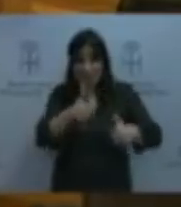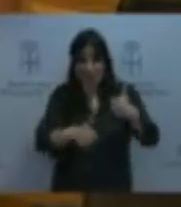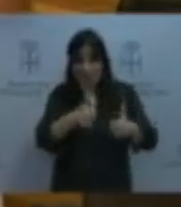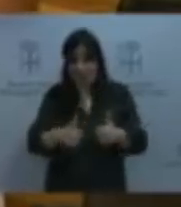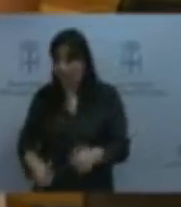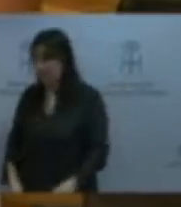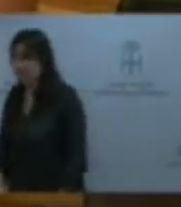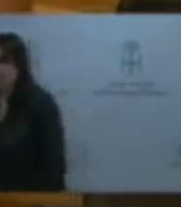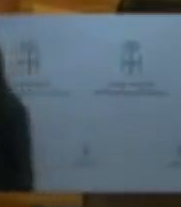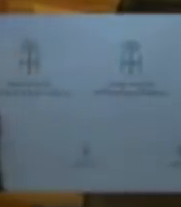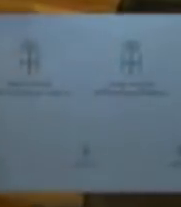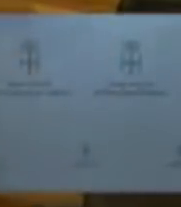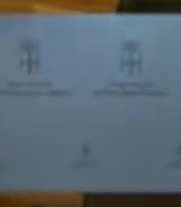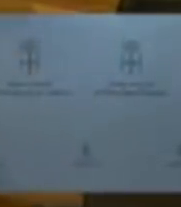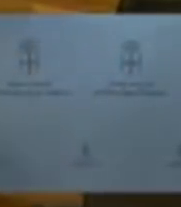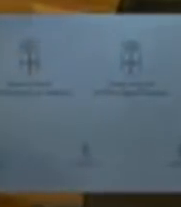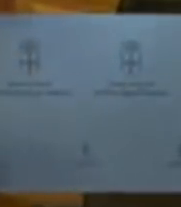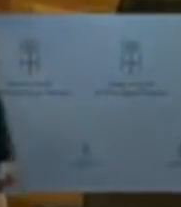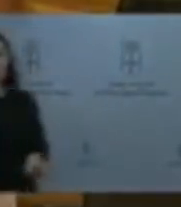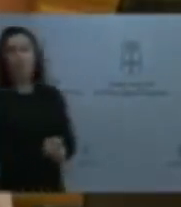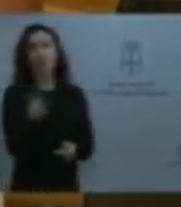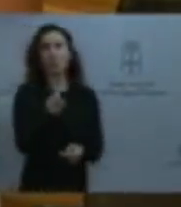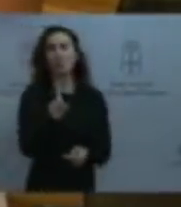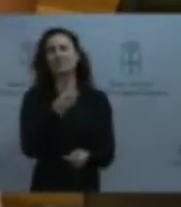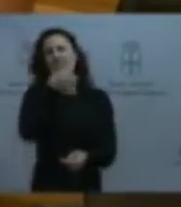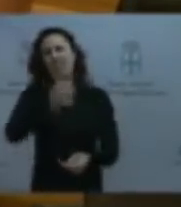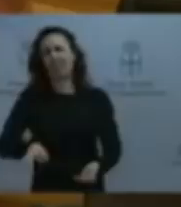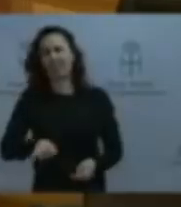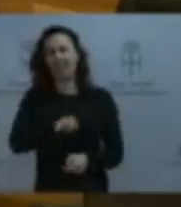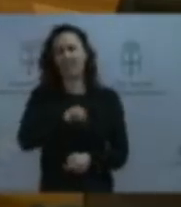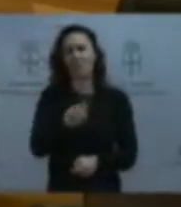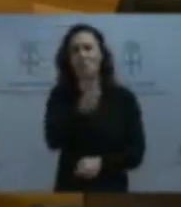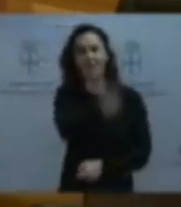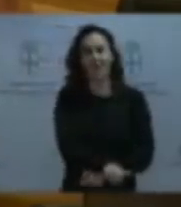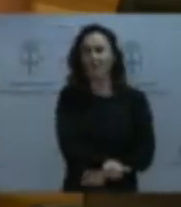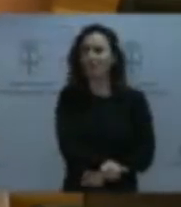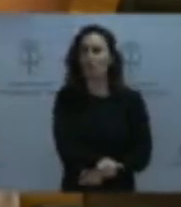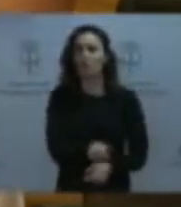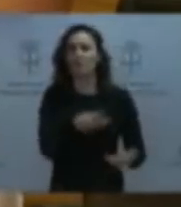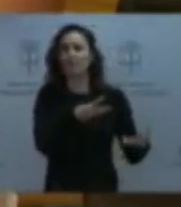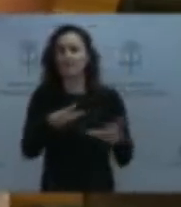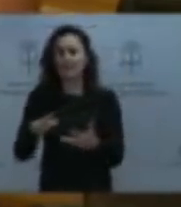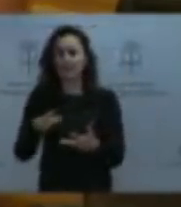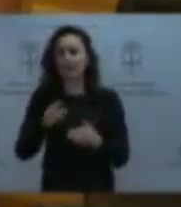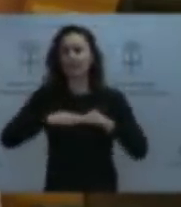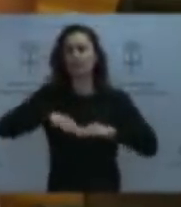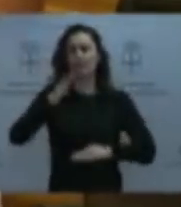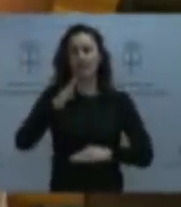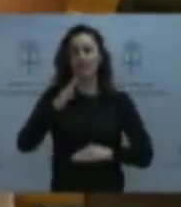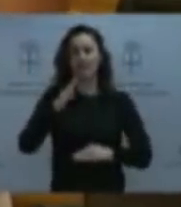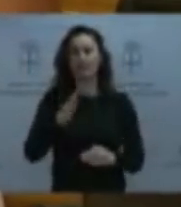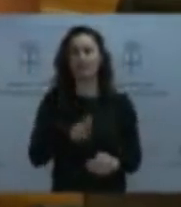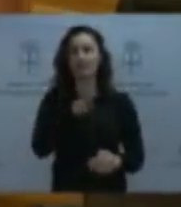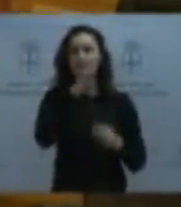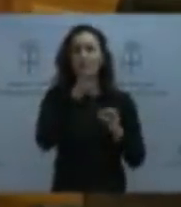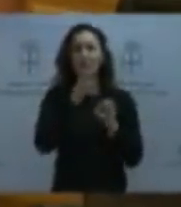alguna persona, lle que son máis de 800 entre aspirantes ya integrantes del SAC. Yo